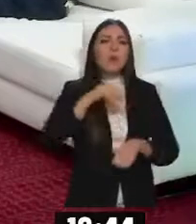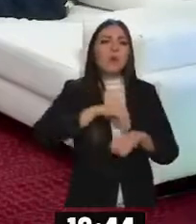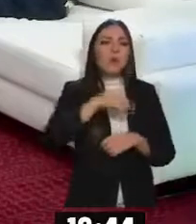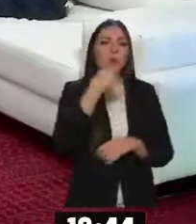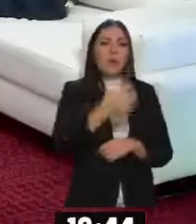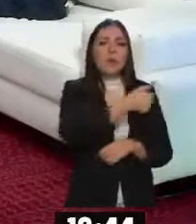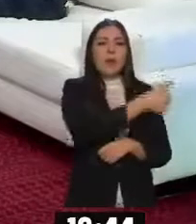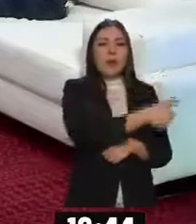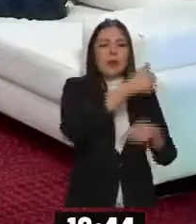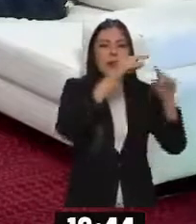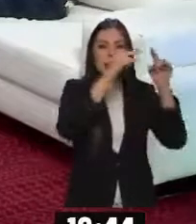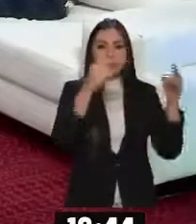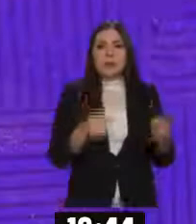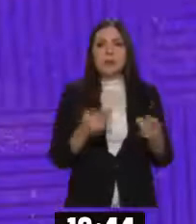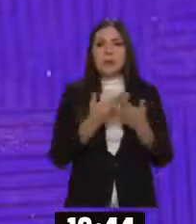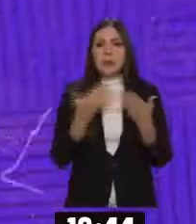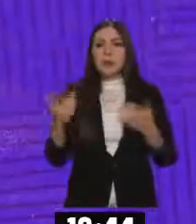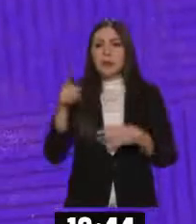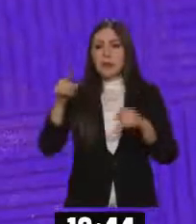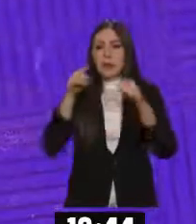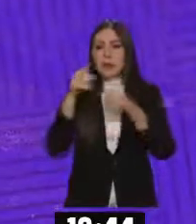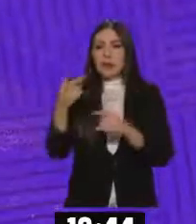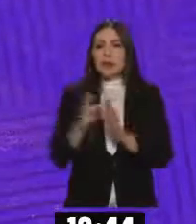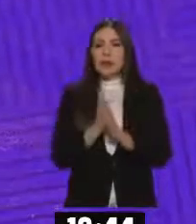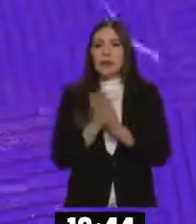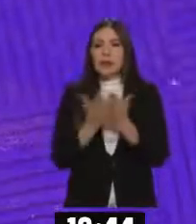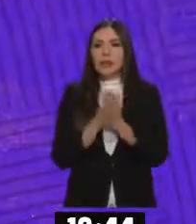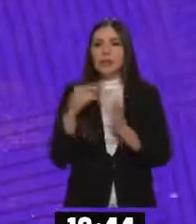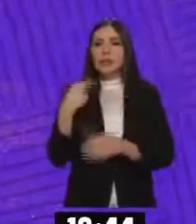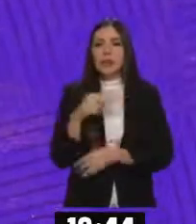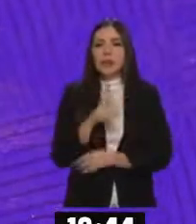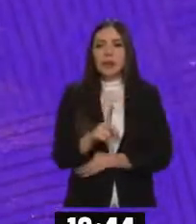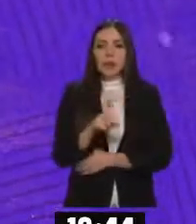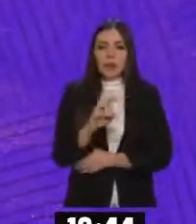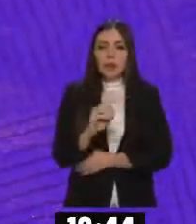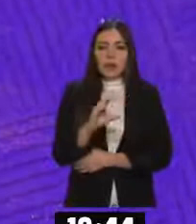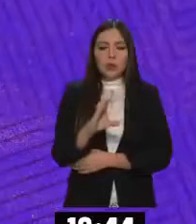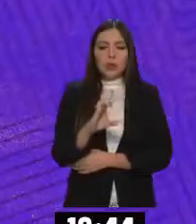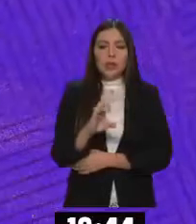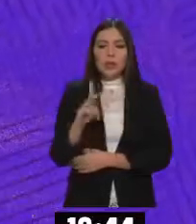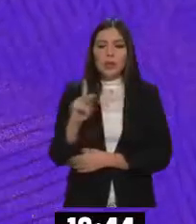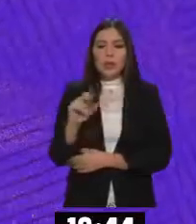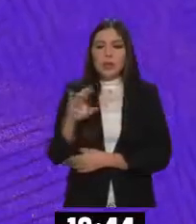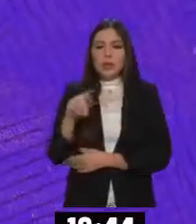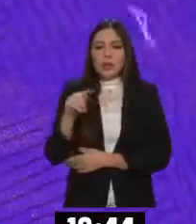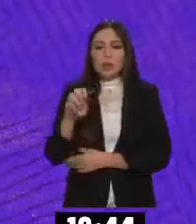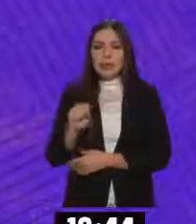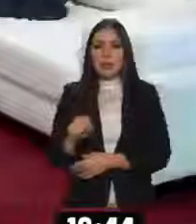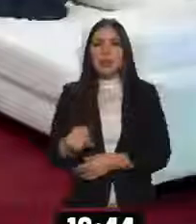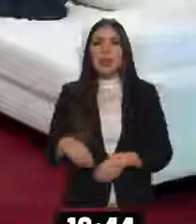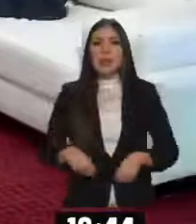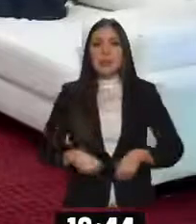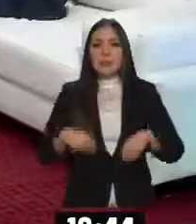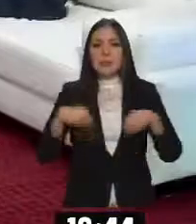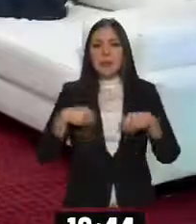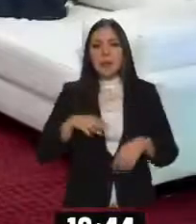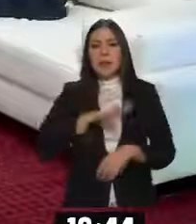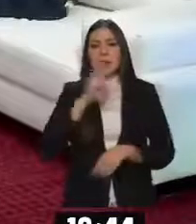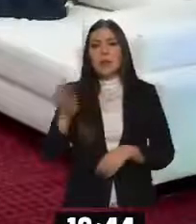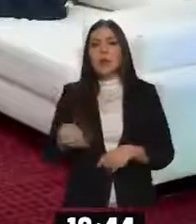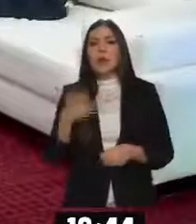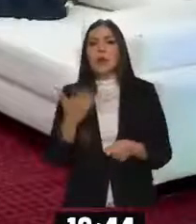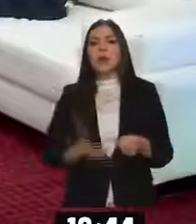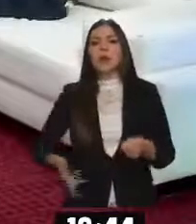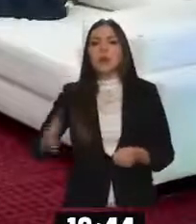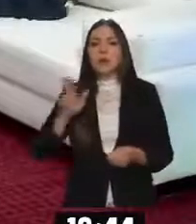esta. 12 pacientes, vida y muerte en el Hospital Bellevue, en el Fondo de Cultura Económica. Y